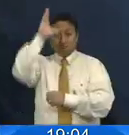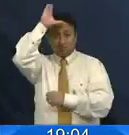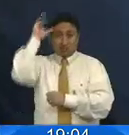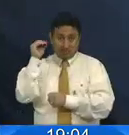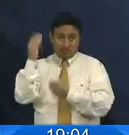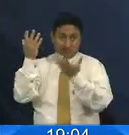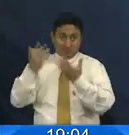andrea urbe